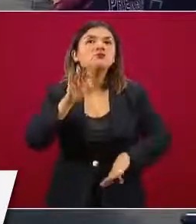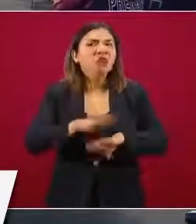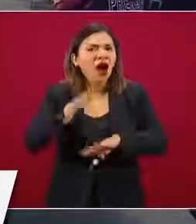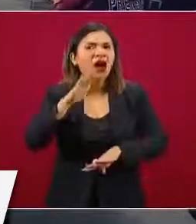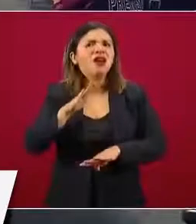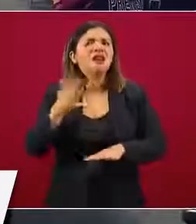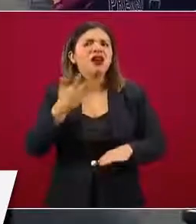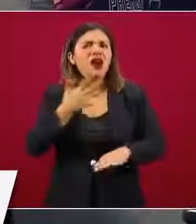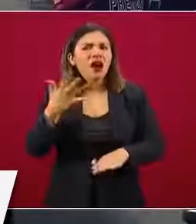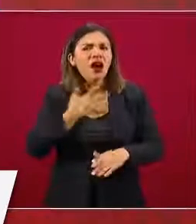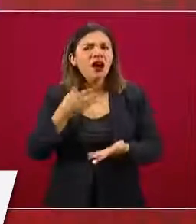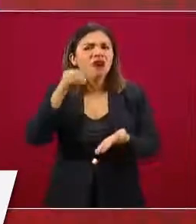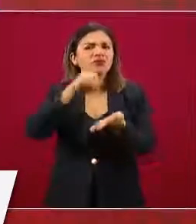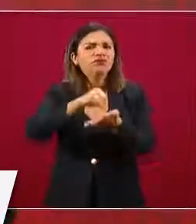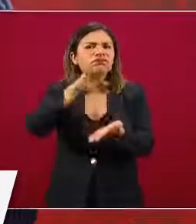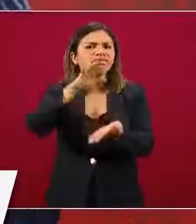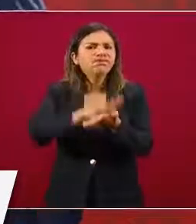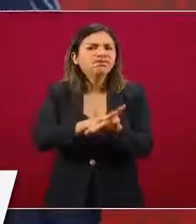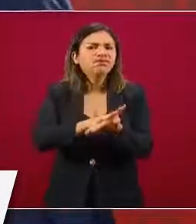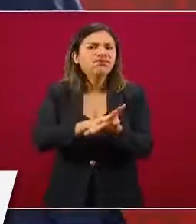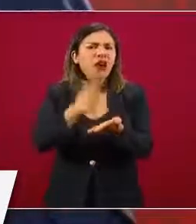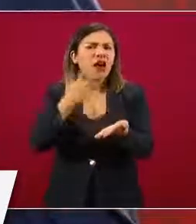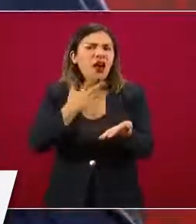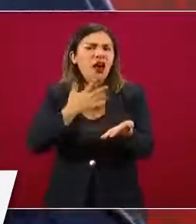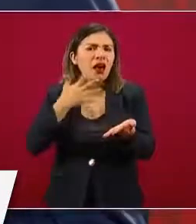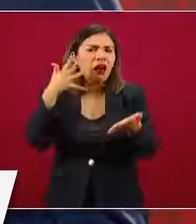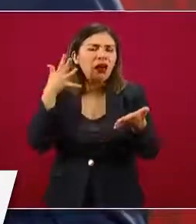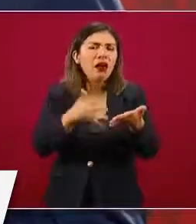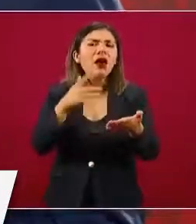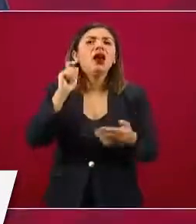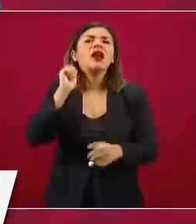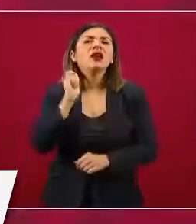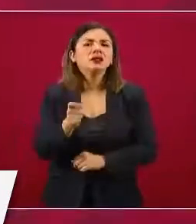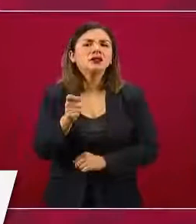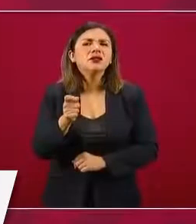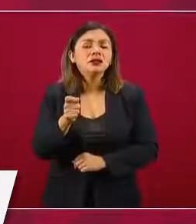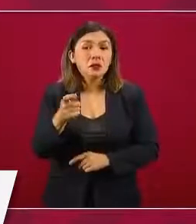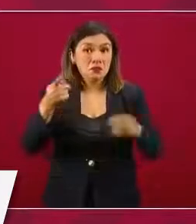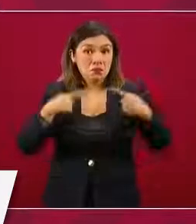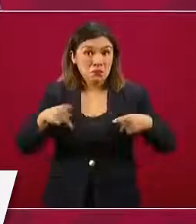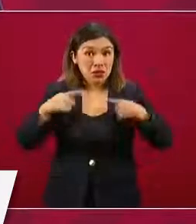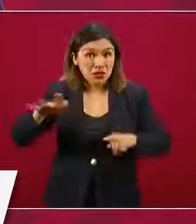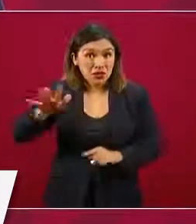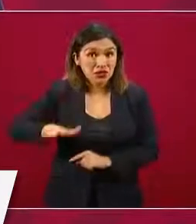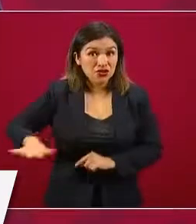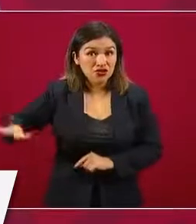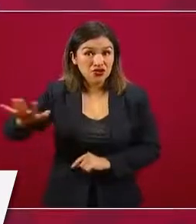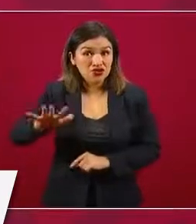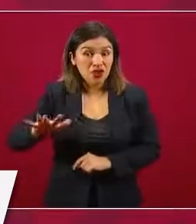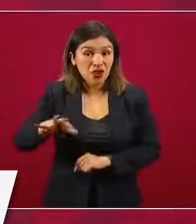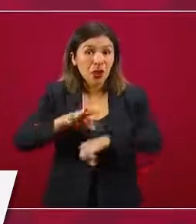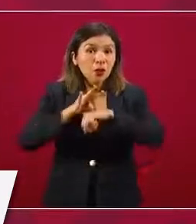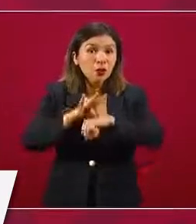manifestando, está quedando de manifiesto de que la gente